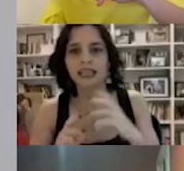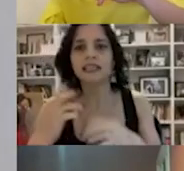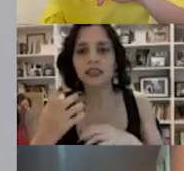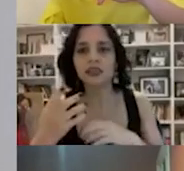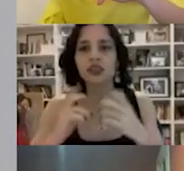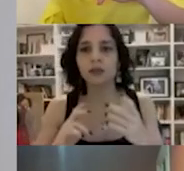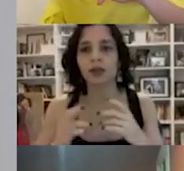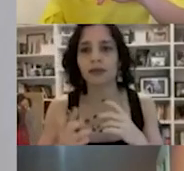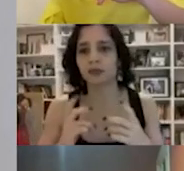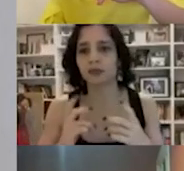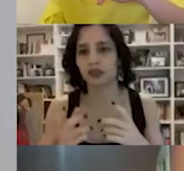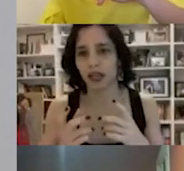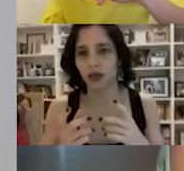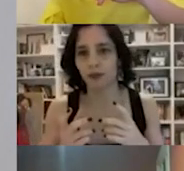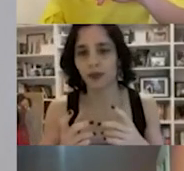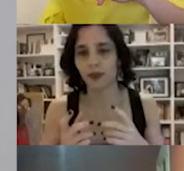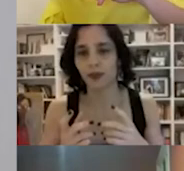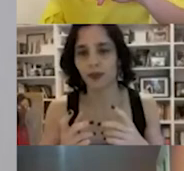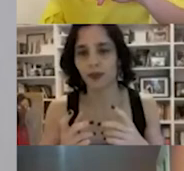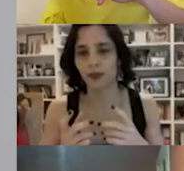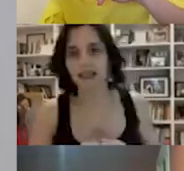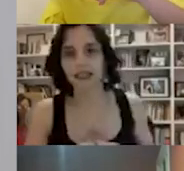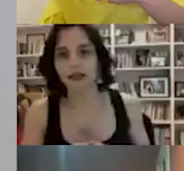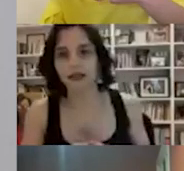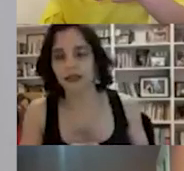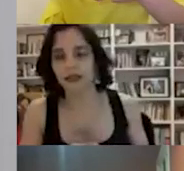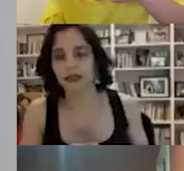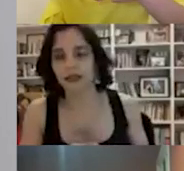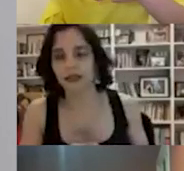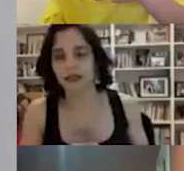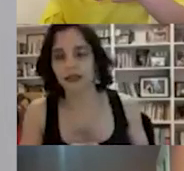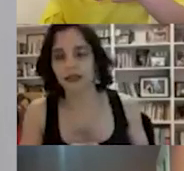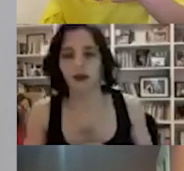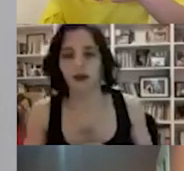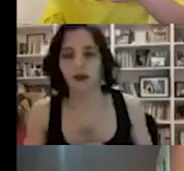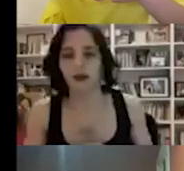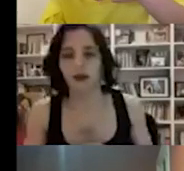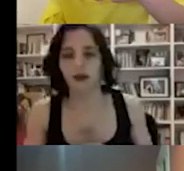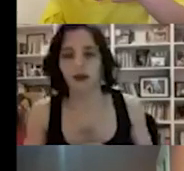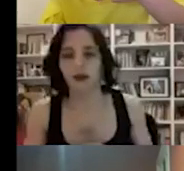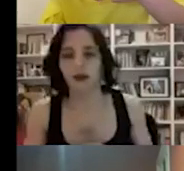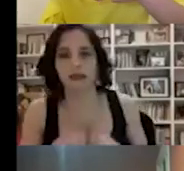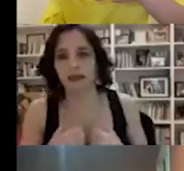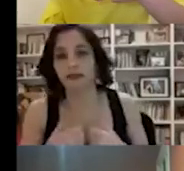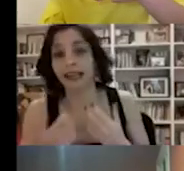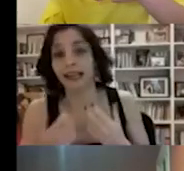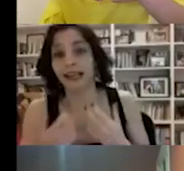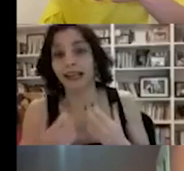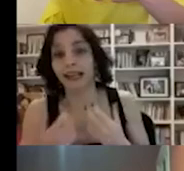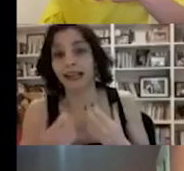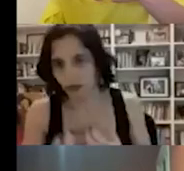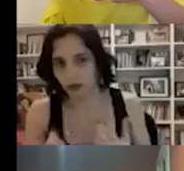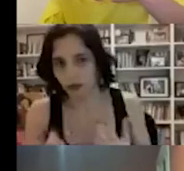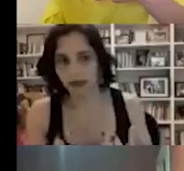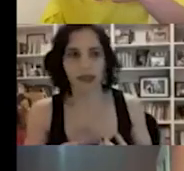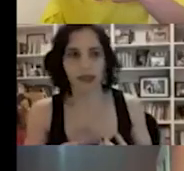tenían distintos tipos de percepción de riesgo. En Argentina en particular, los votantes fernandistas,